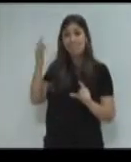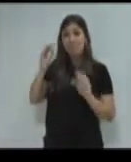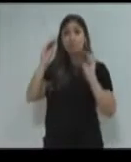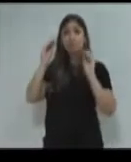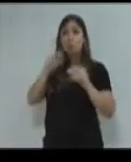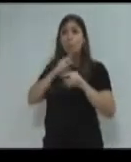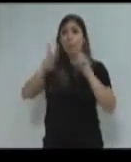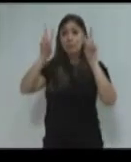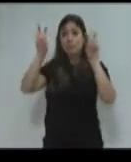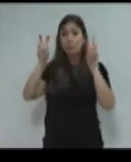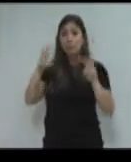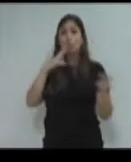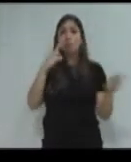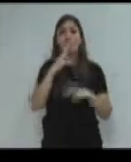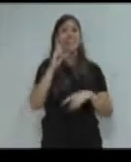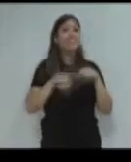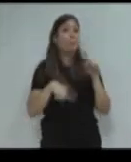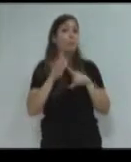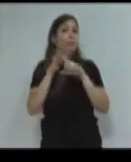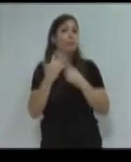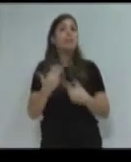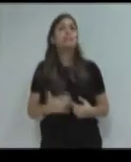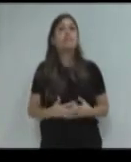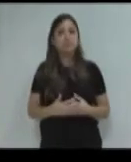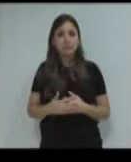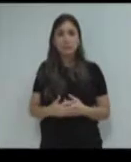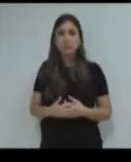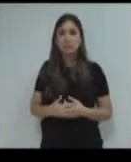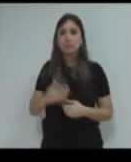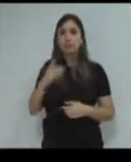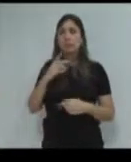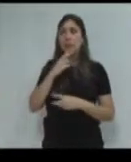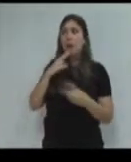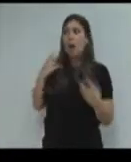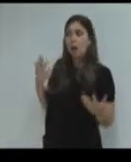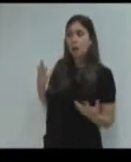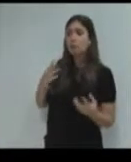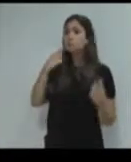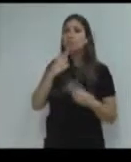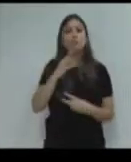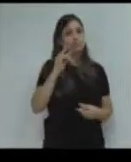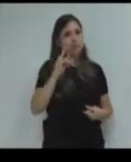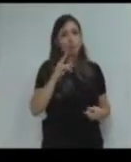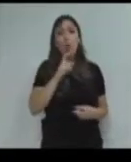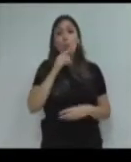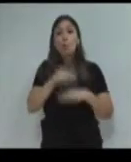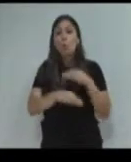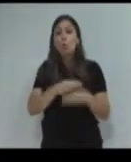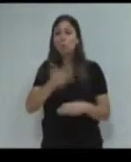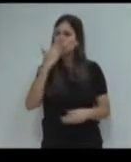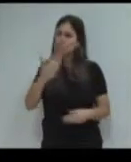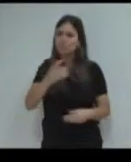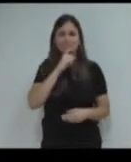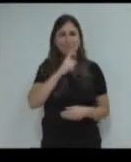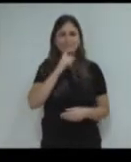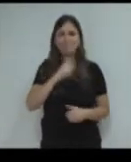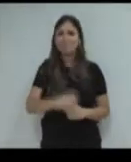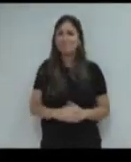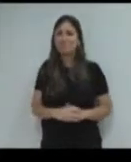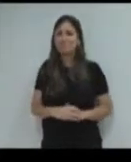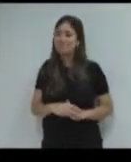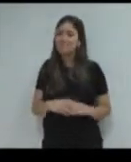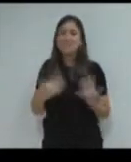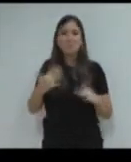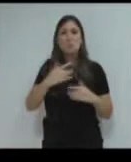columna y cada fila. Dependiendo del caso, sí. Cada columna y cada fila un título. Dependiendo del caso. ¿Cómo se hace? Pues, es que es complicado. Es complicado, claro,